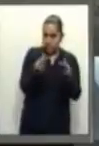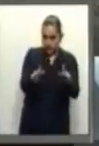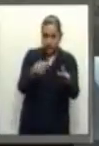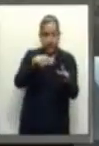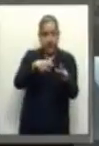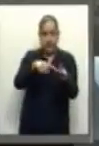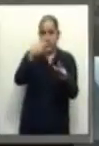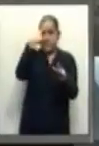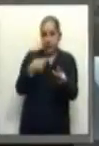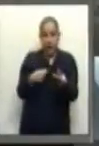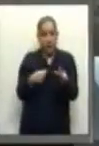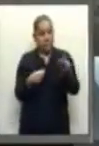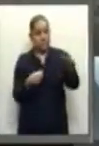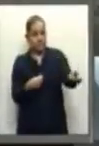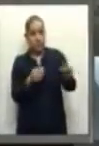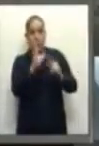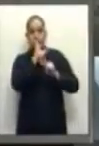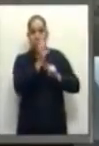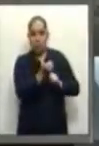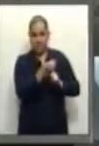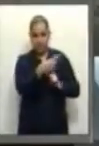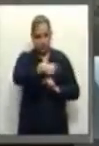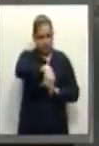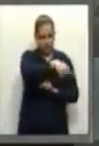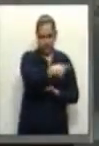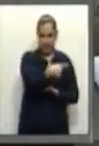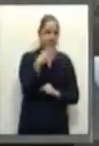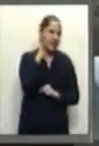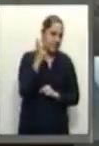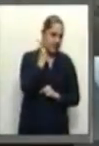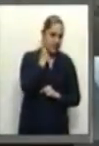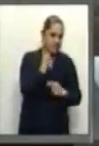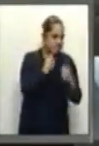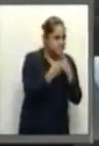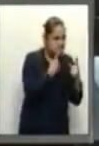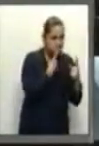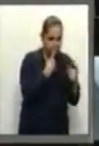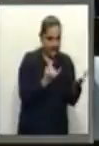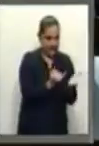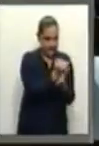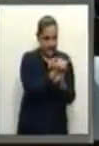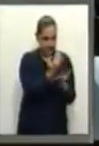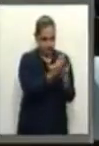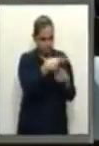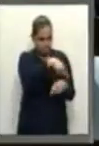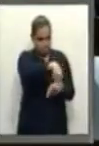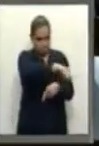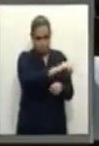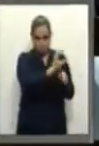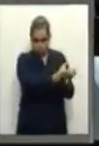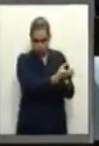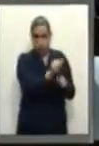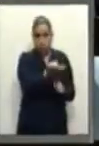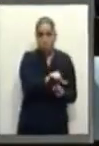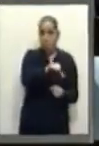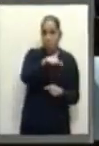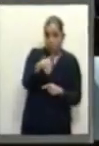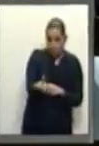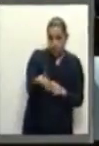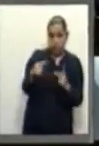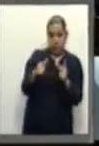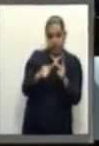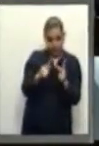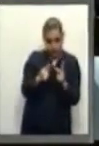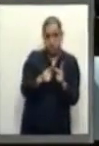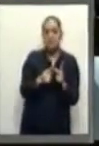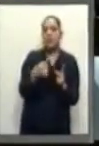dictamen de esta cámara de los diputados y el otro sea turnado a las comisiones de dictamen las que correspondan